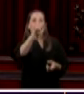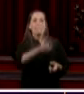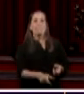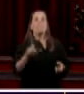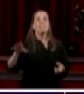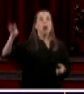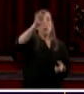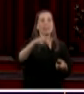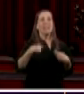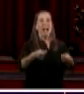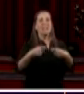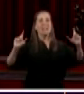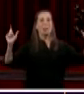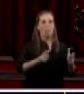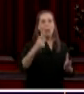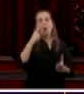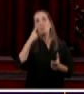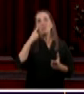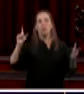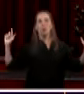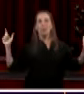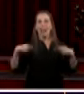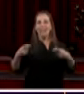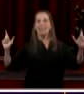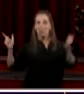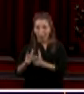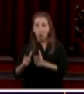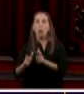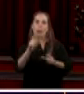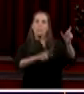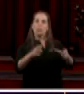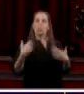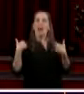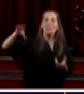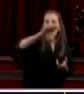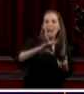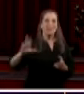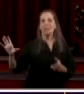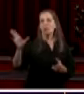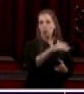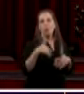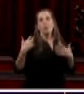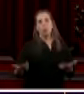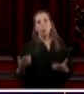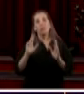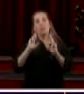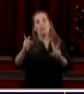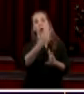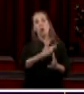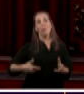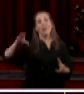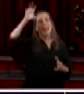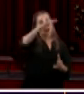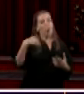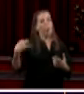año electoral es información o es opinión lo de vacío pan Pero yo lo que te digo es si mañana van